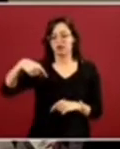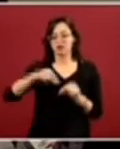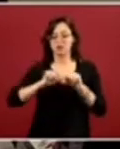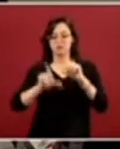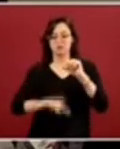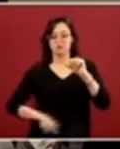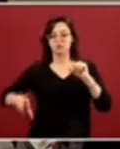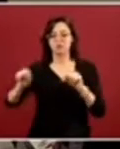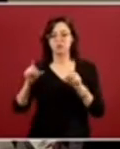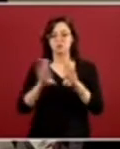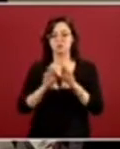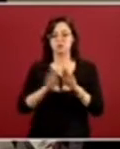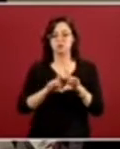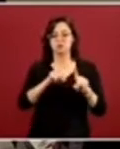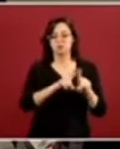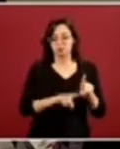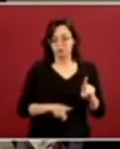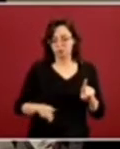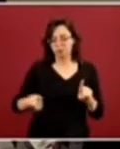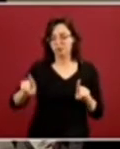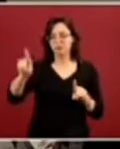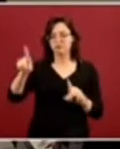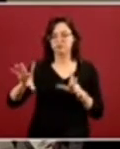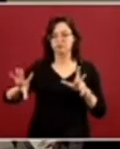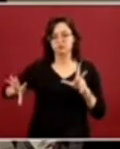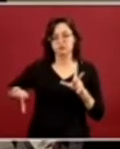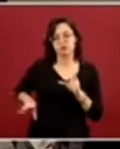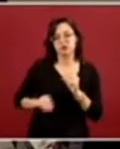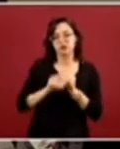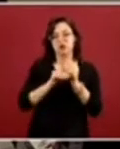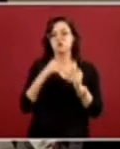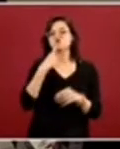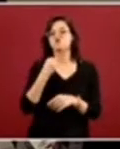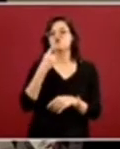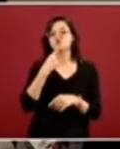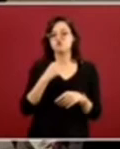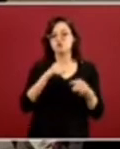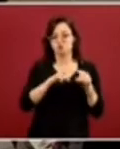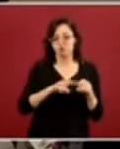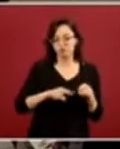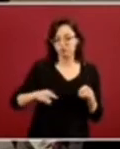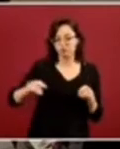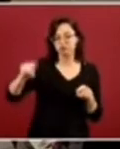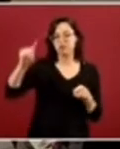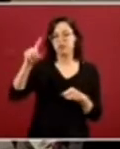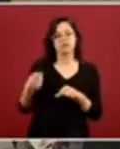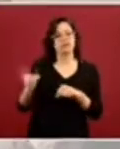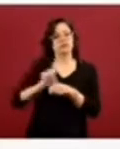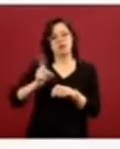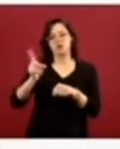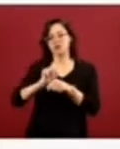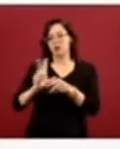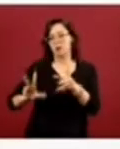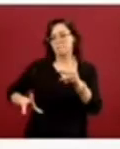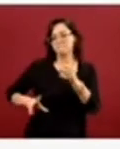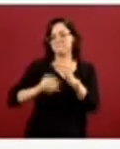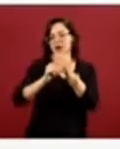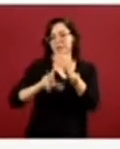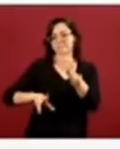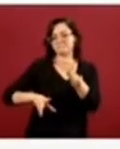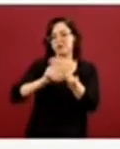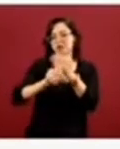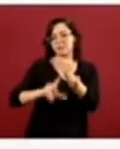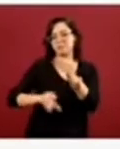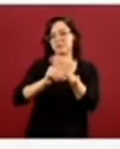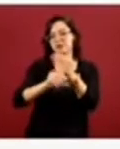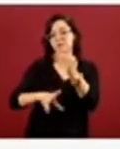curva epidémica. Estos son los casos que se van acumulando y obviamente crecen continuamente. No perder de vista que una proporción de